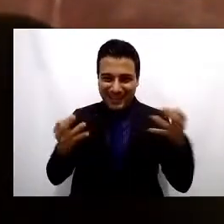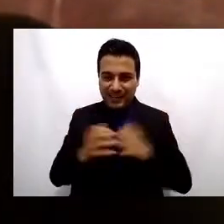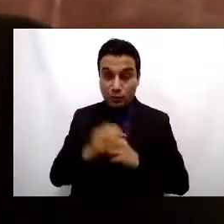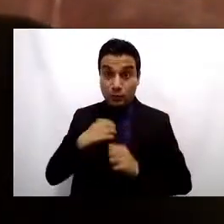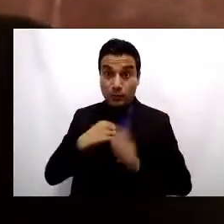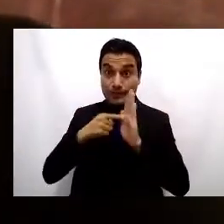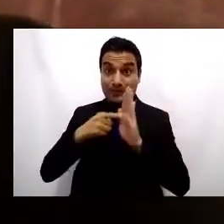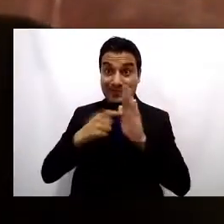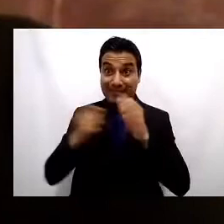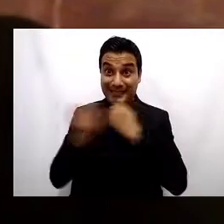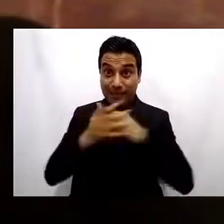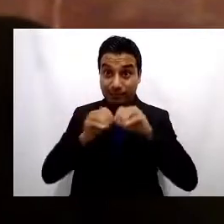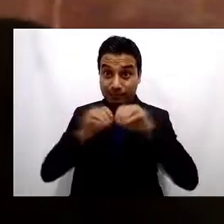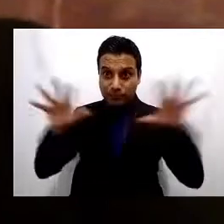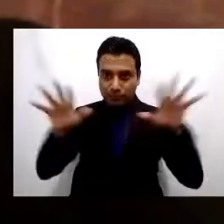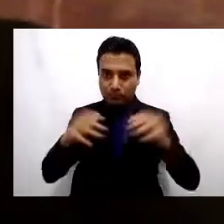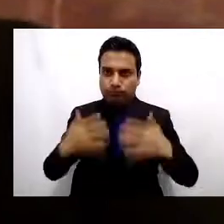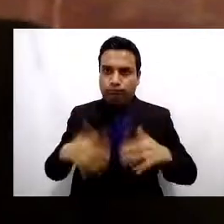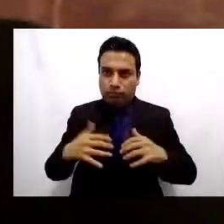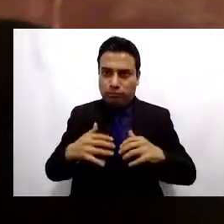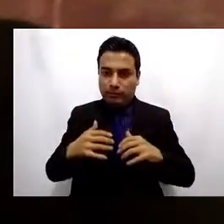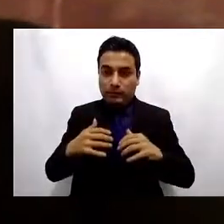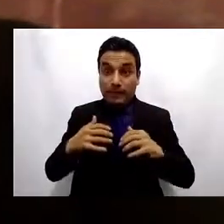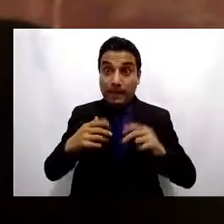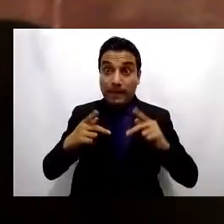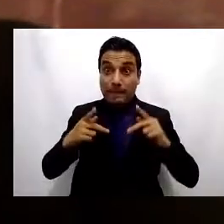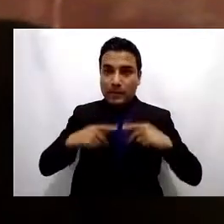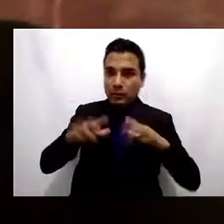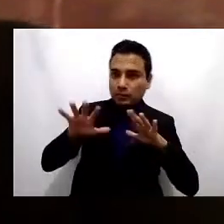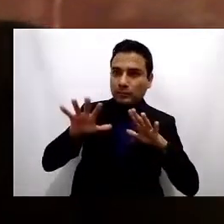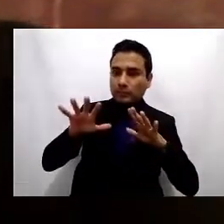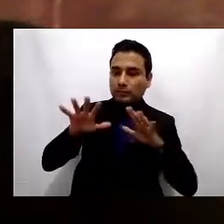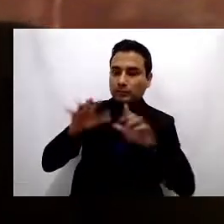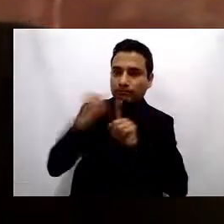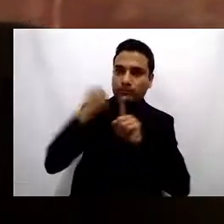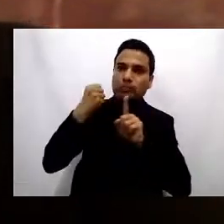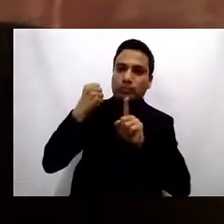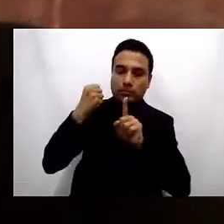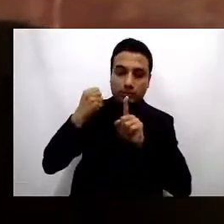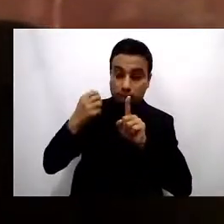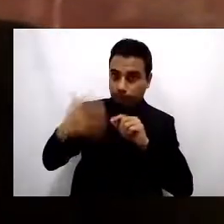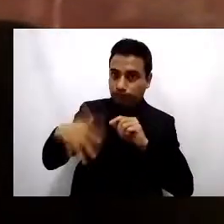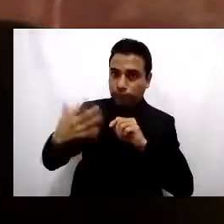material provocador, de material interpelador, interpelante,